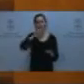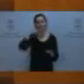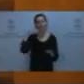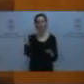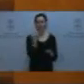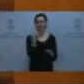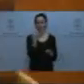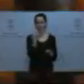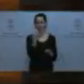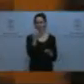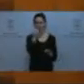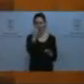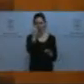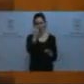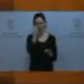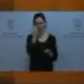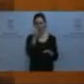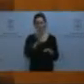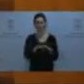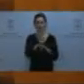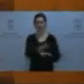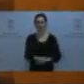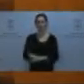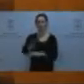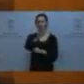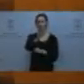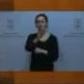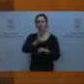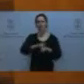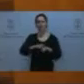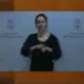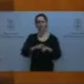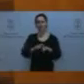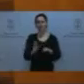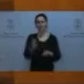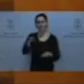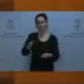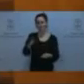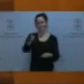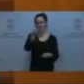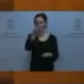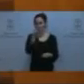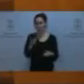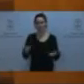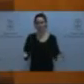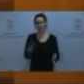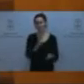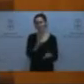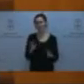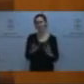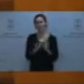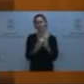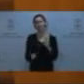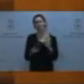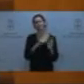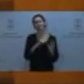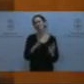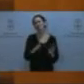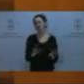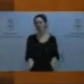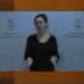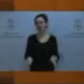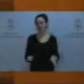salvaguardando el interés de preservar la especie. Yo le pediría, desde el Grupo Parlamentario Popular, que rectifique las